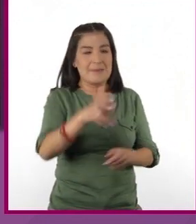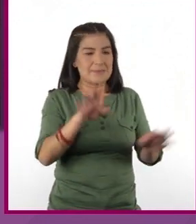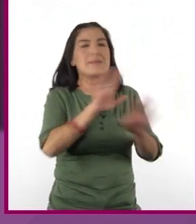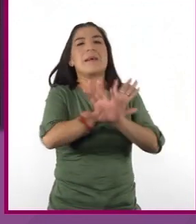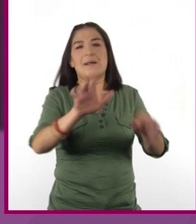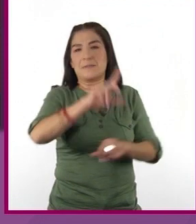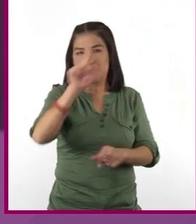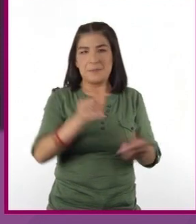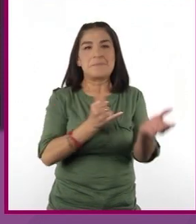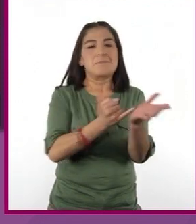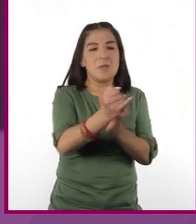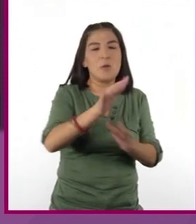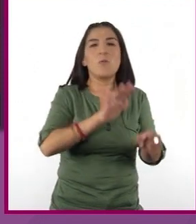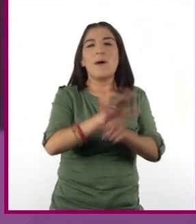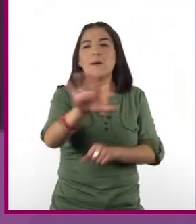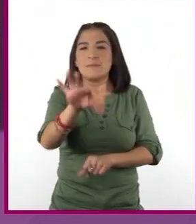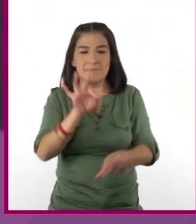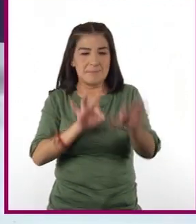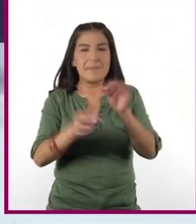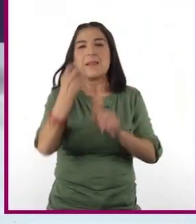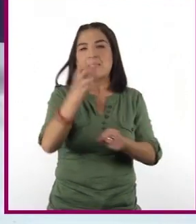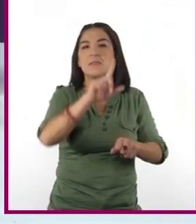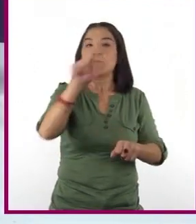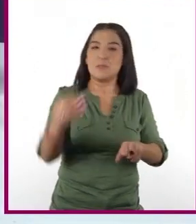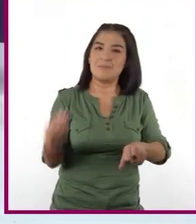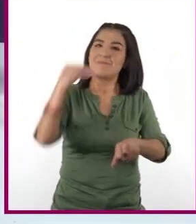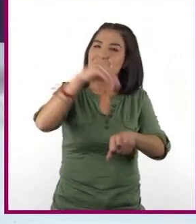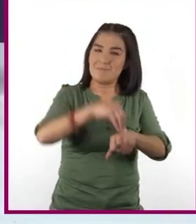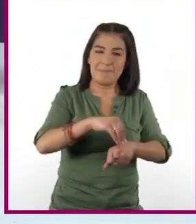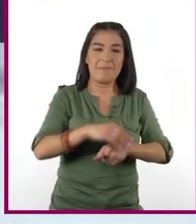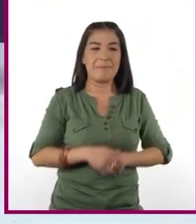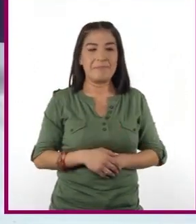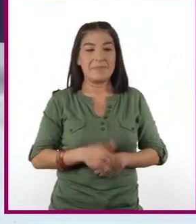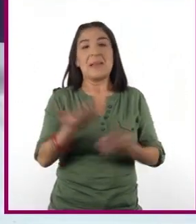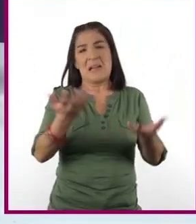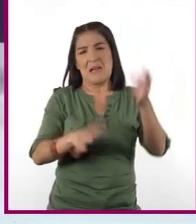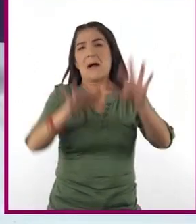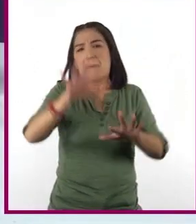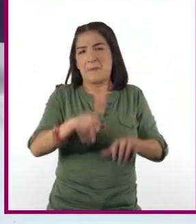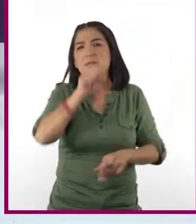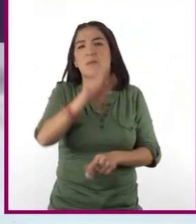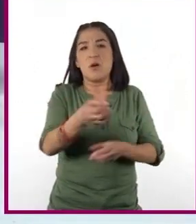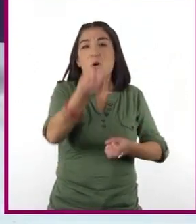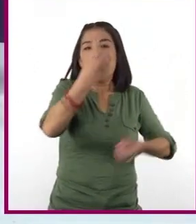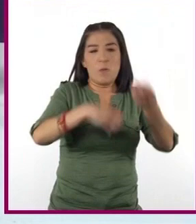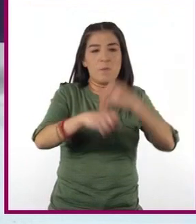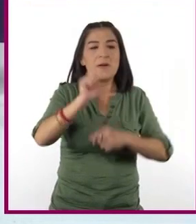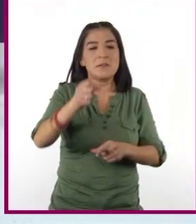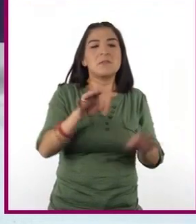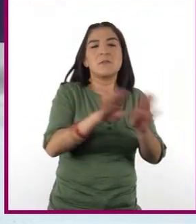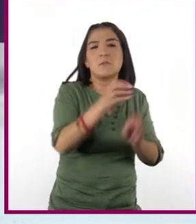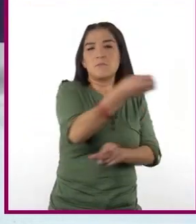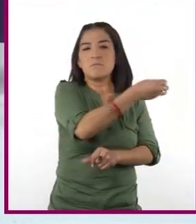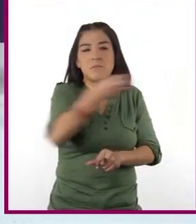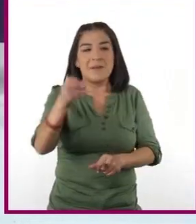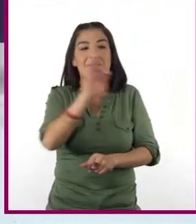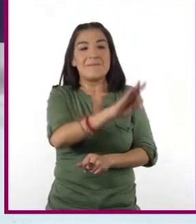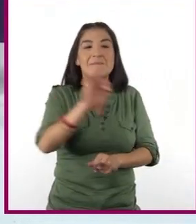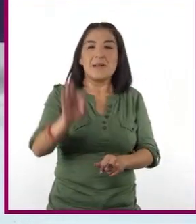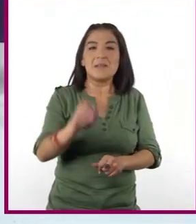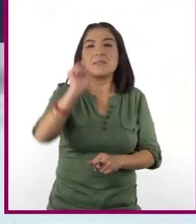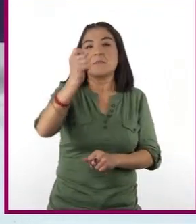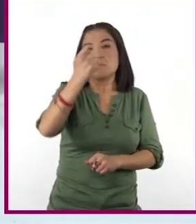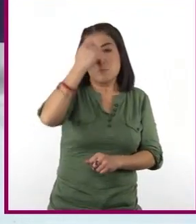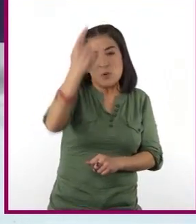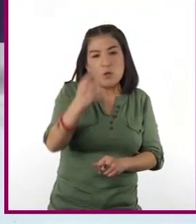textos serán los que se incluirán en ella. En la mayoría de los casos, las obras son ordenadas según su fecha de